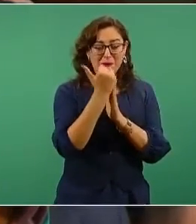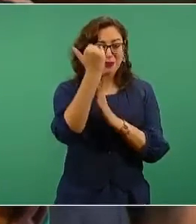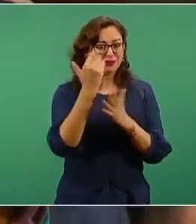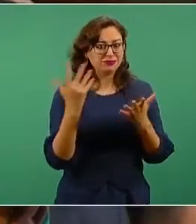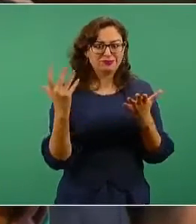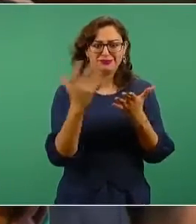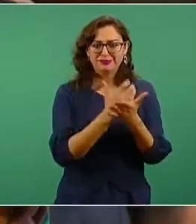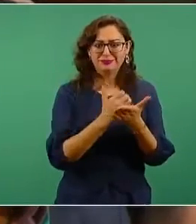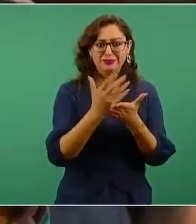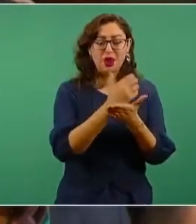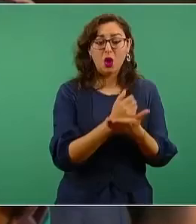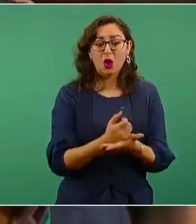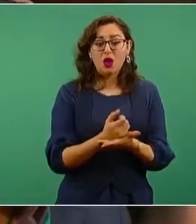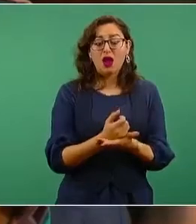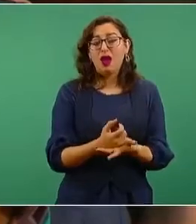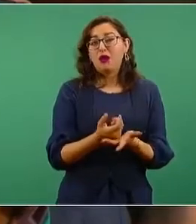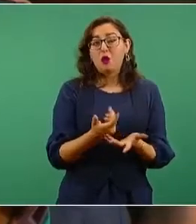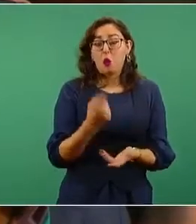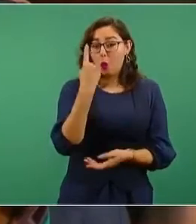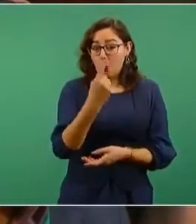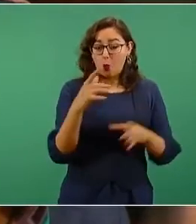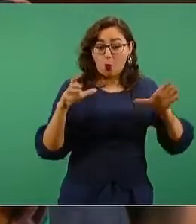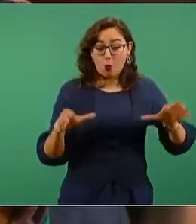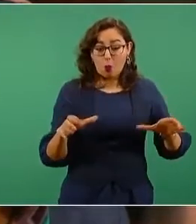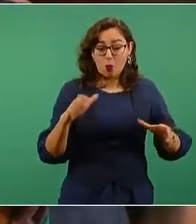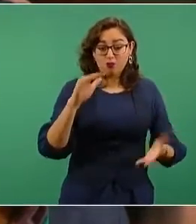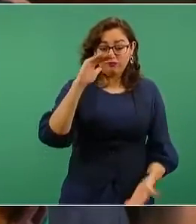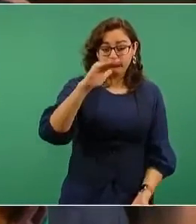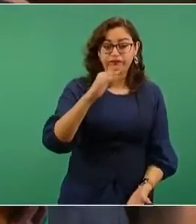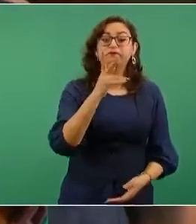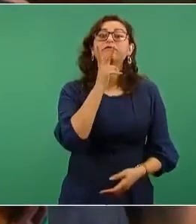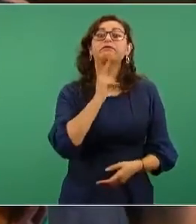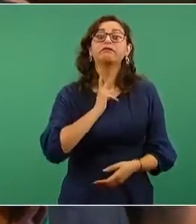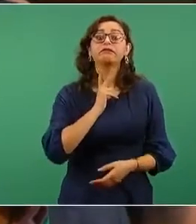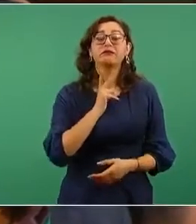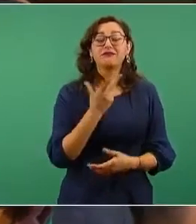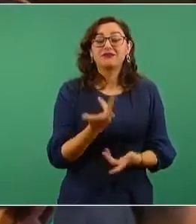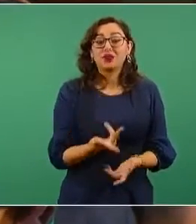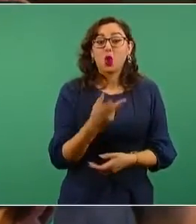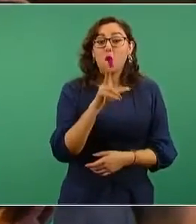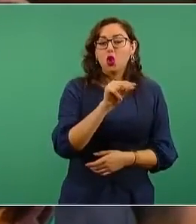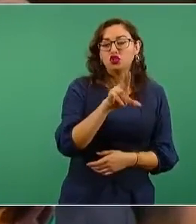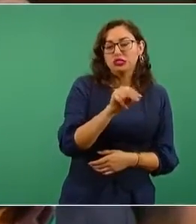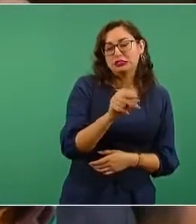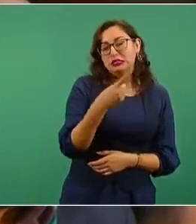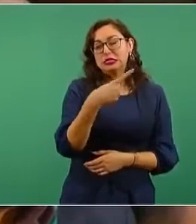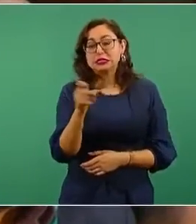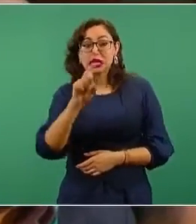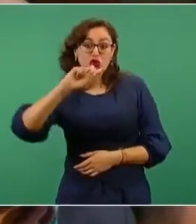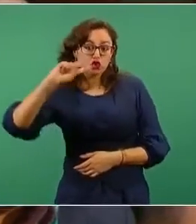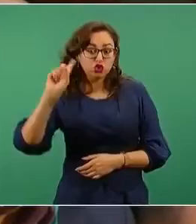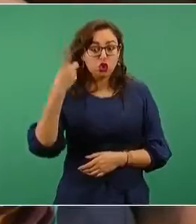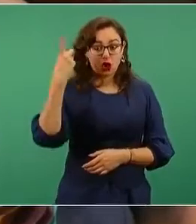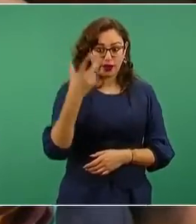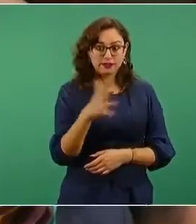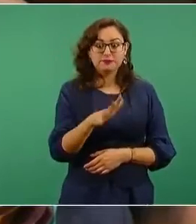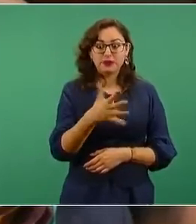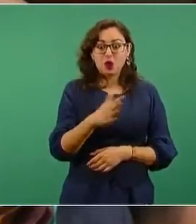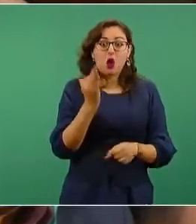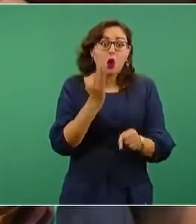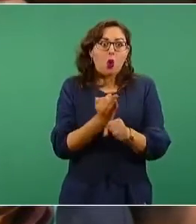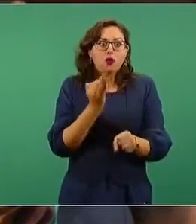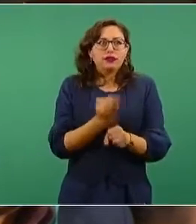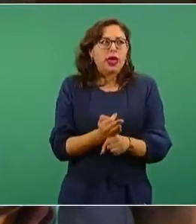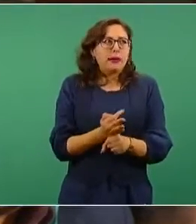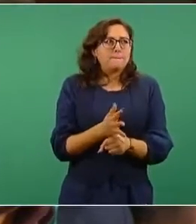más o menos entre 80 y 100 dólares el precio del barril. Actualmente anda alrededor de los 60 dólares. Eso quiere decir